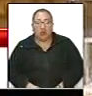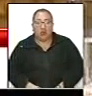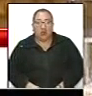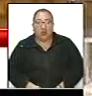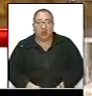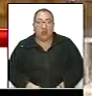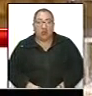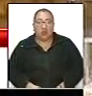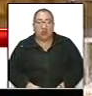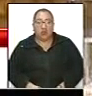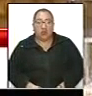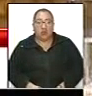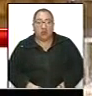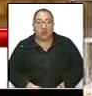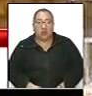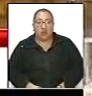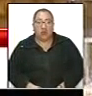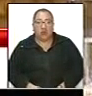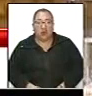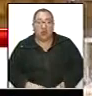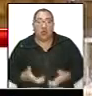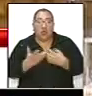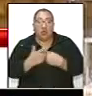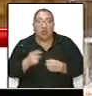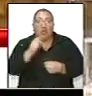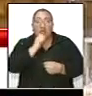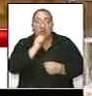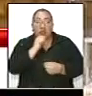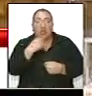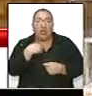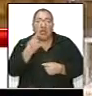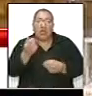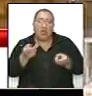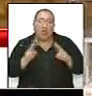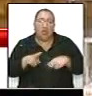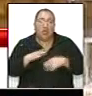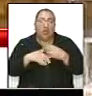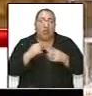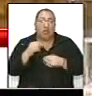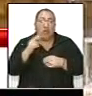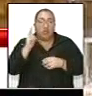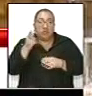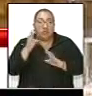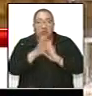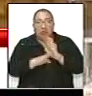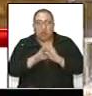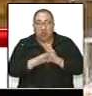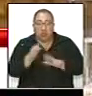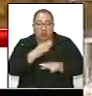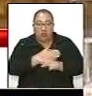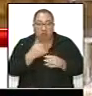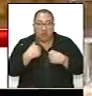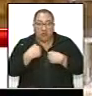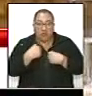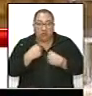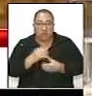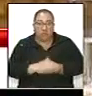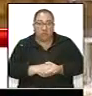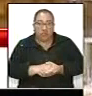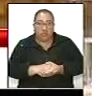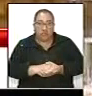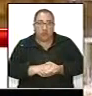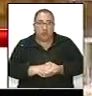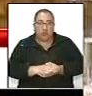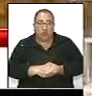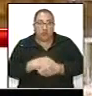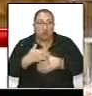de ello, y vemos que las privadas licenciadas tienen casi el doble de docentes ordinarios con los que contaban al inicio del proceso